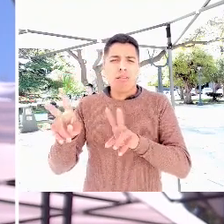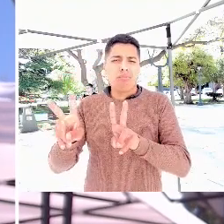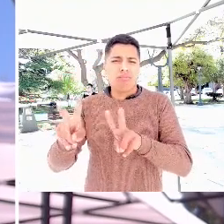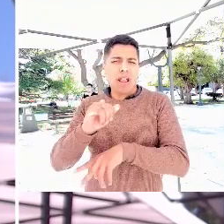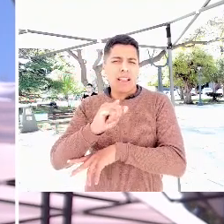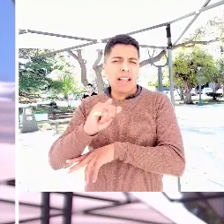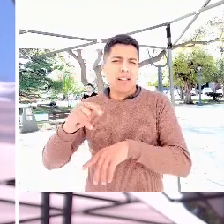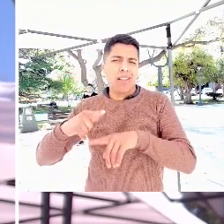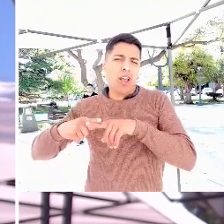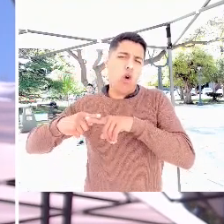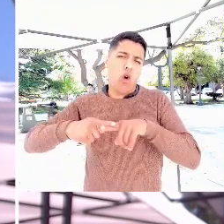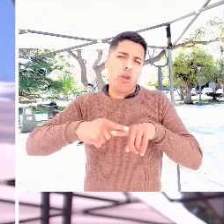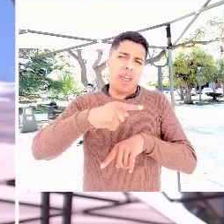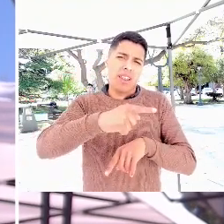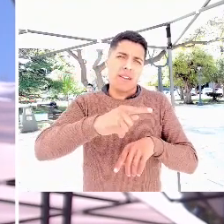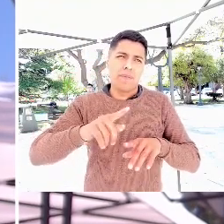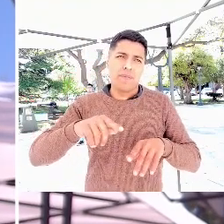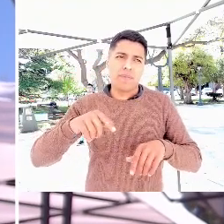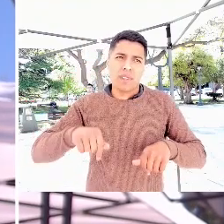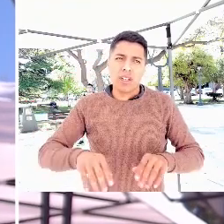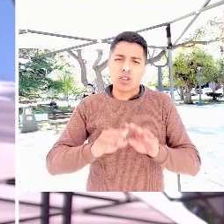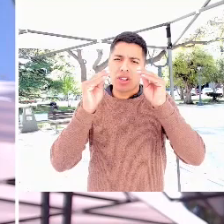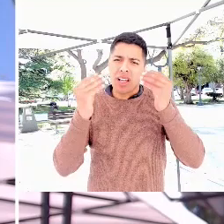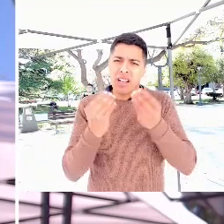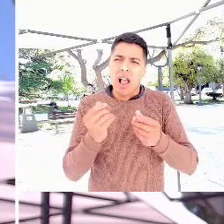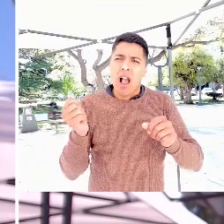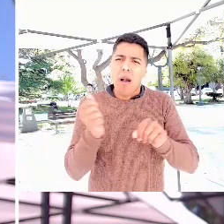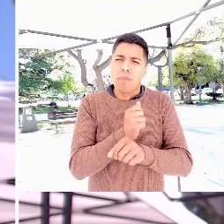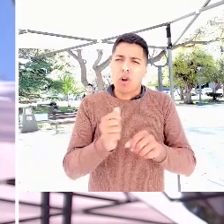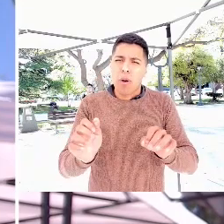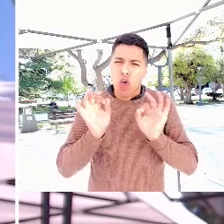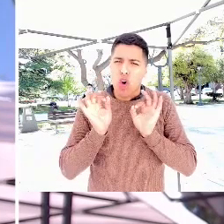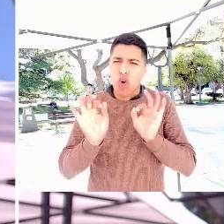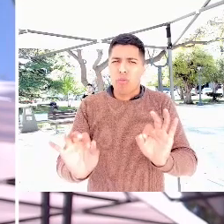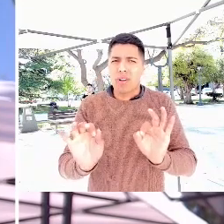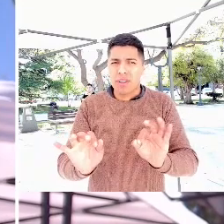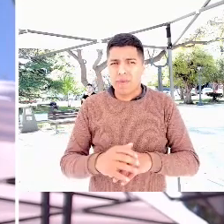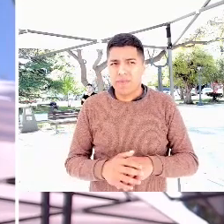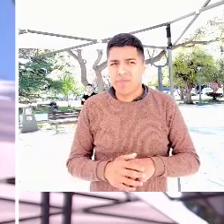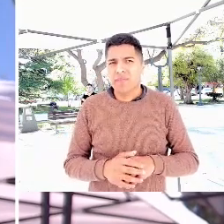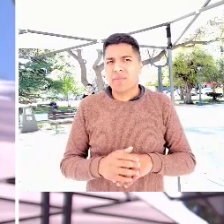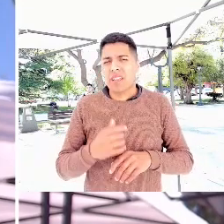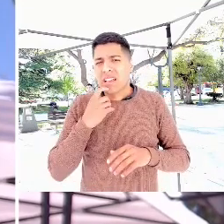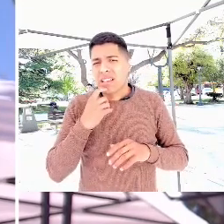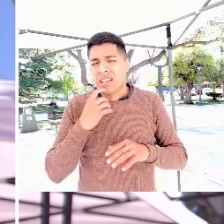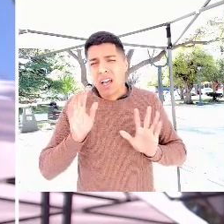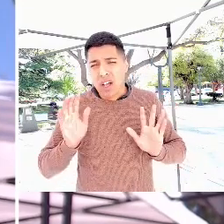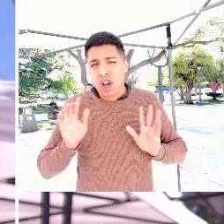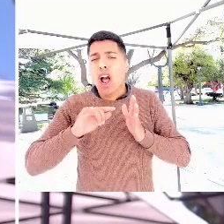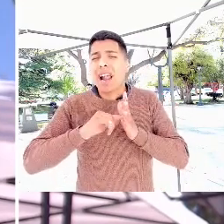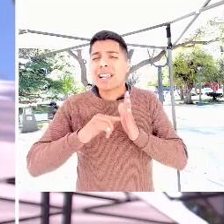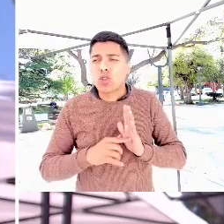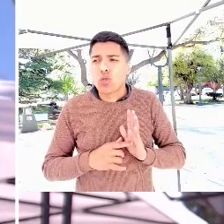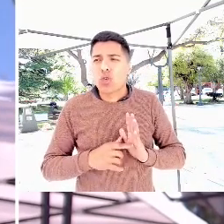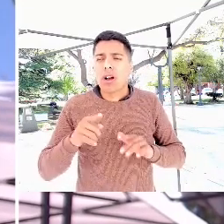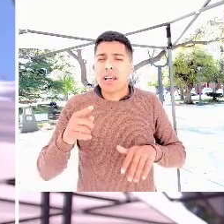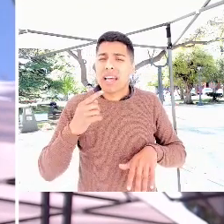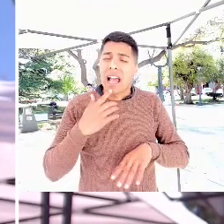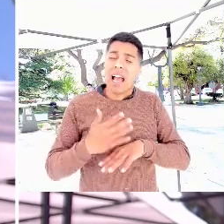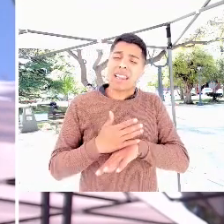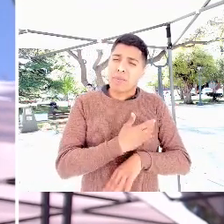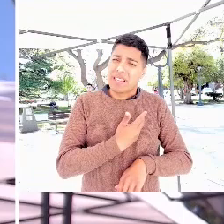Todos. En consecuencia, queda aprobado en general y en particular con los artículos que dijo el señor